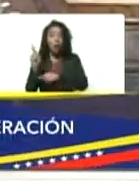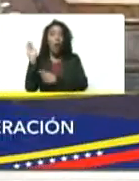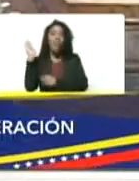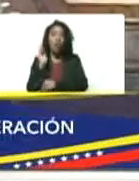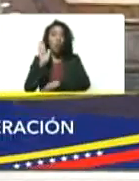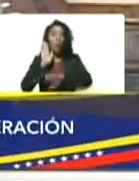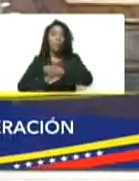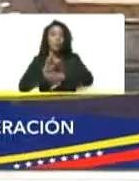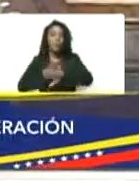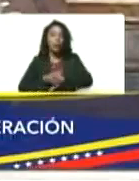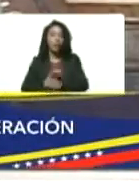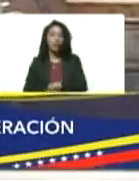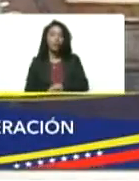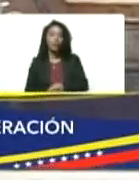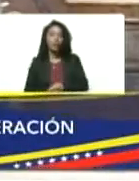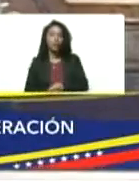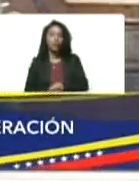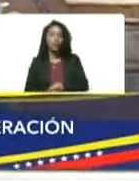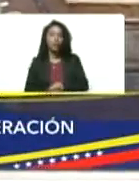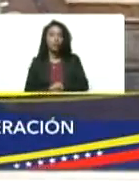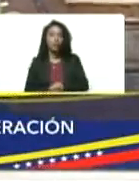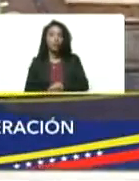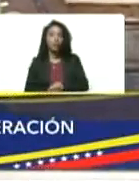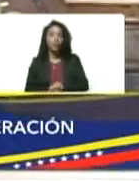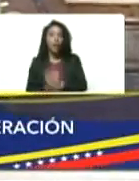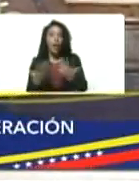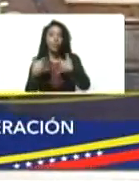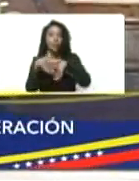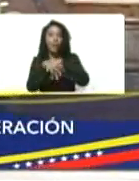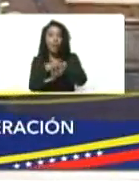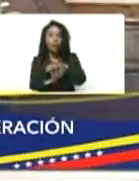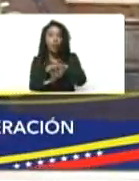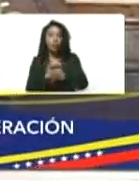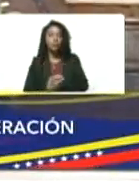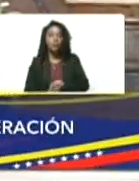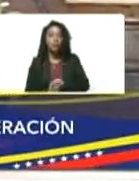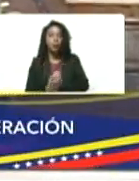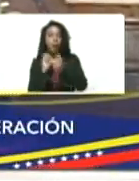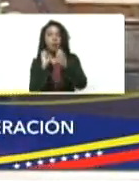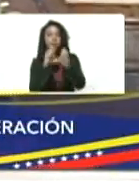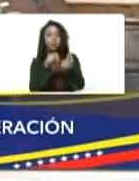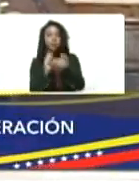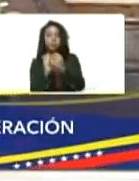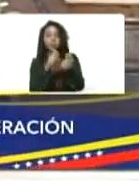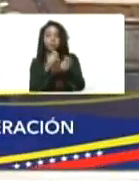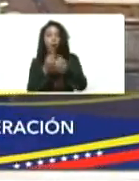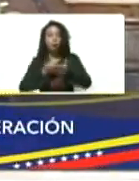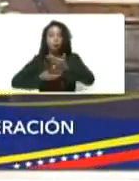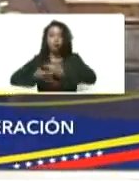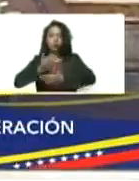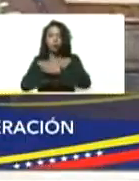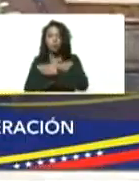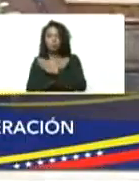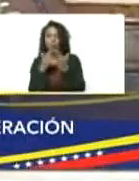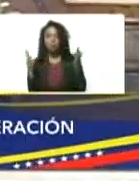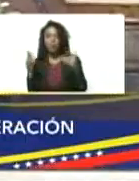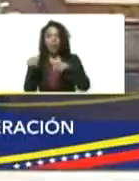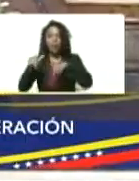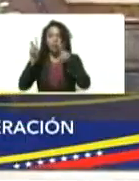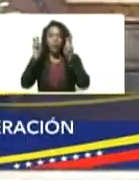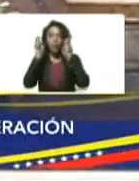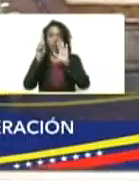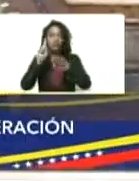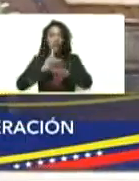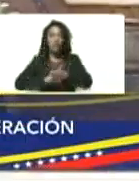ocurriendo la complementariedad el diálogo la cooperación en esta nueva